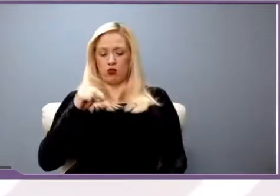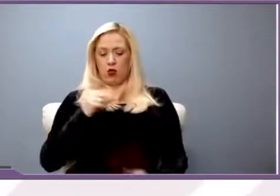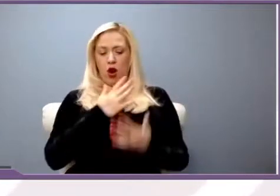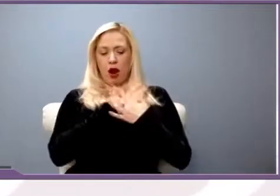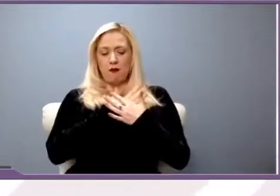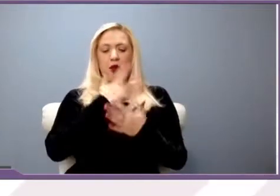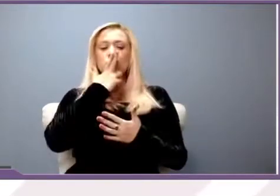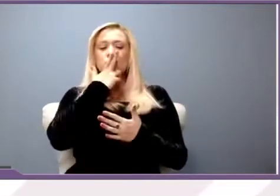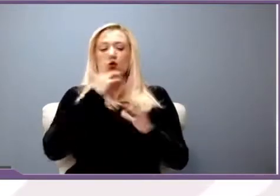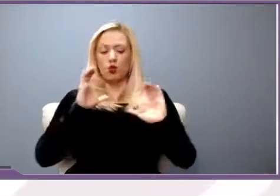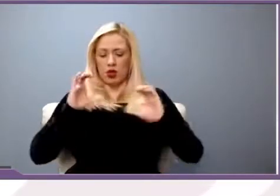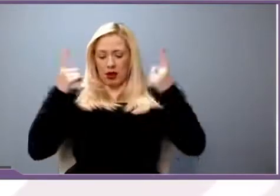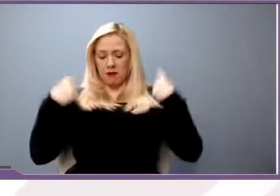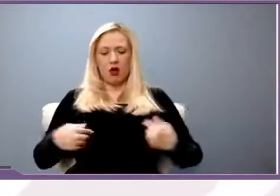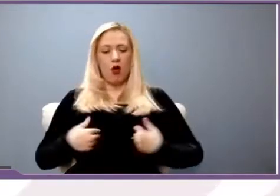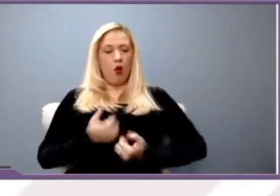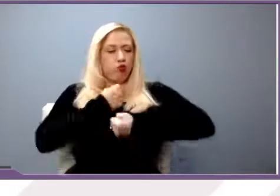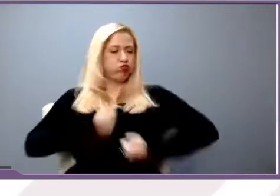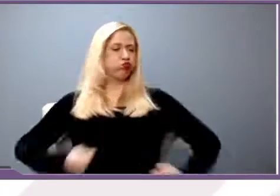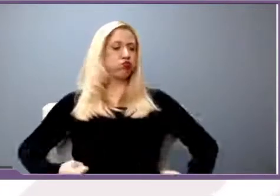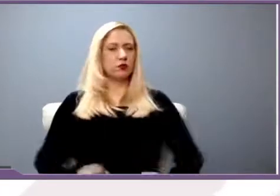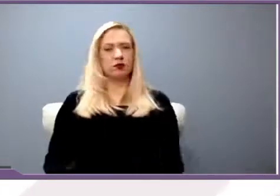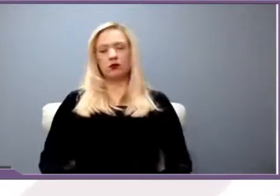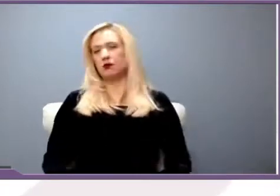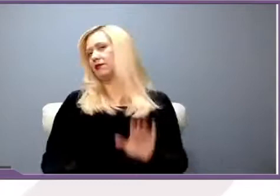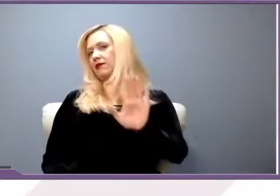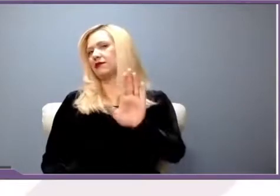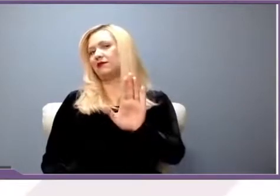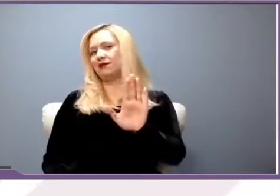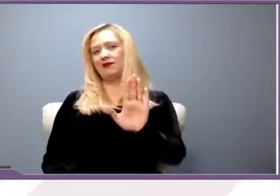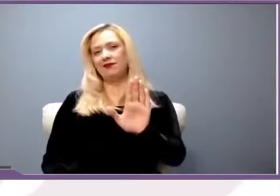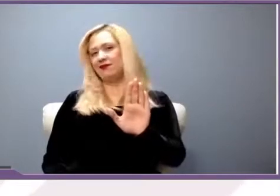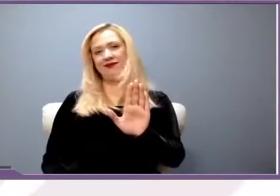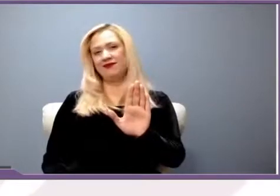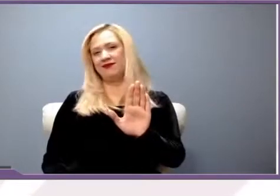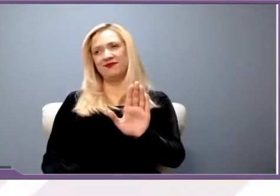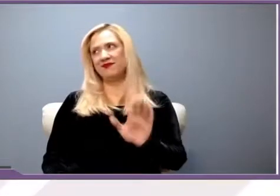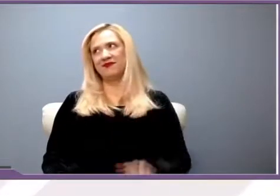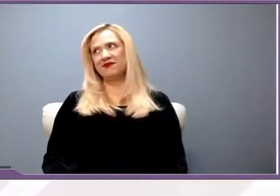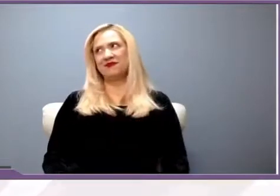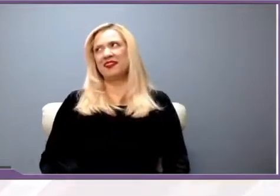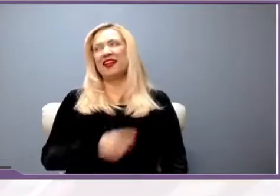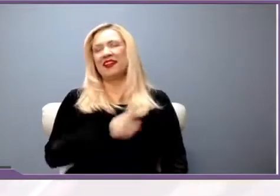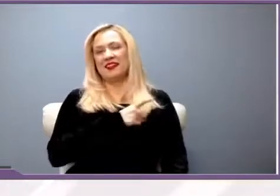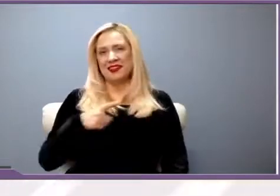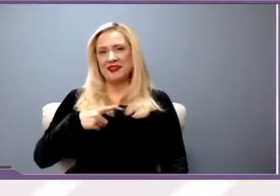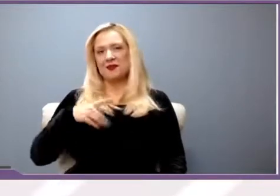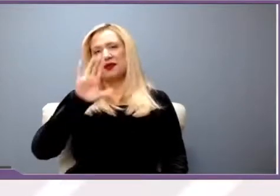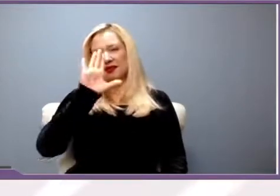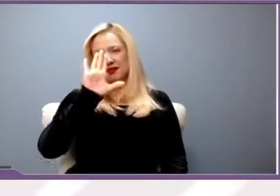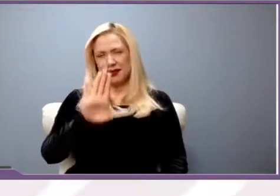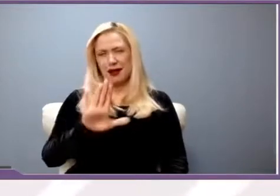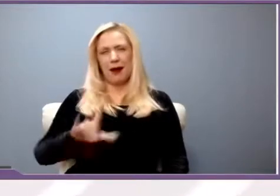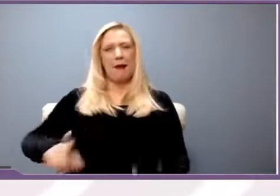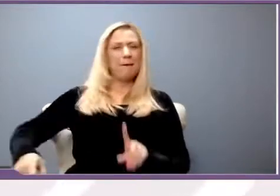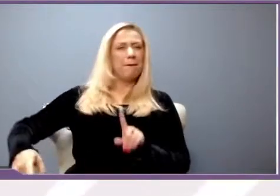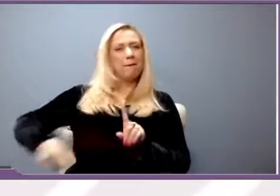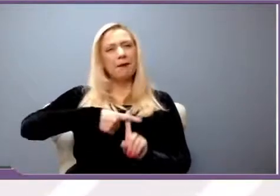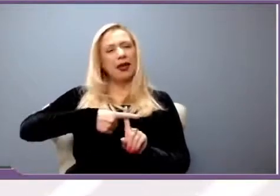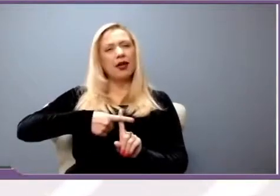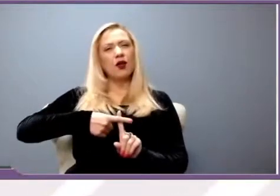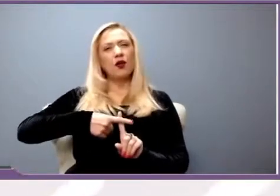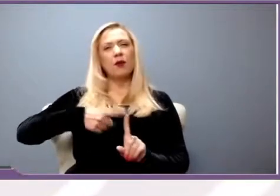dónde vamos a obtener referentes en relación a eso? Entonces, ahí sería más bien también acercarnos, ¿no? a